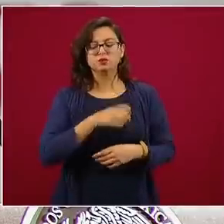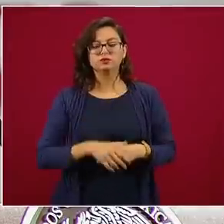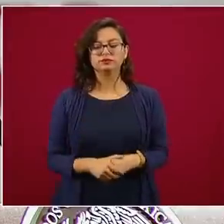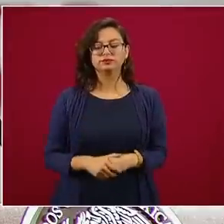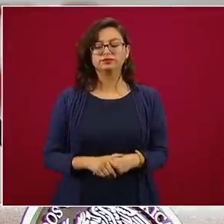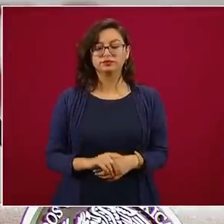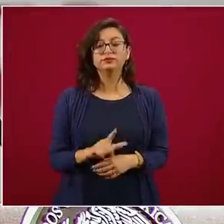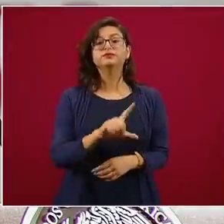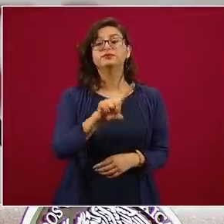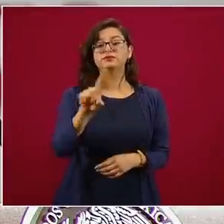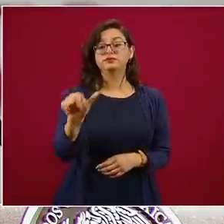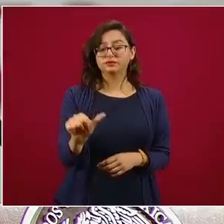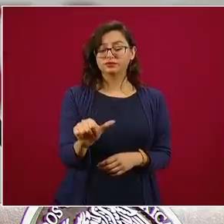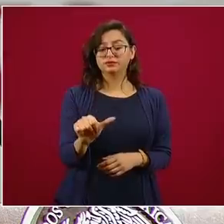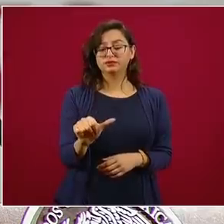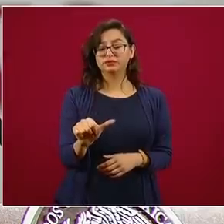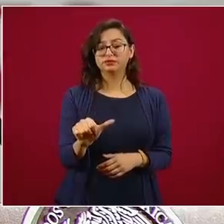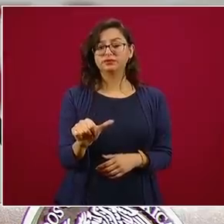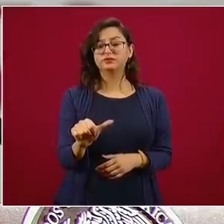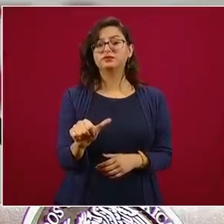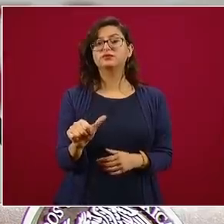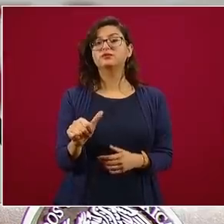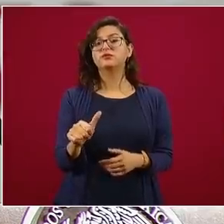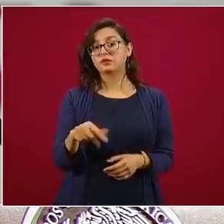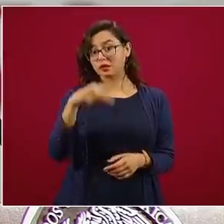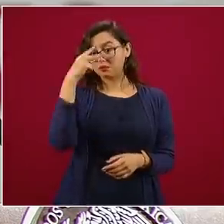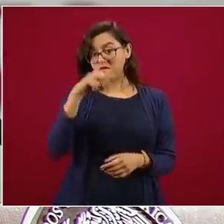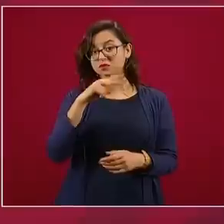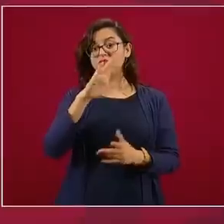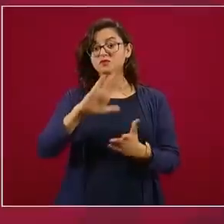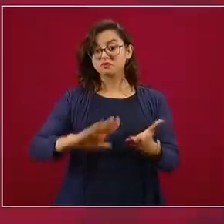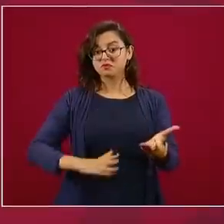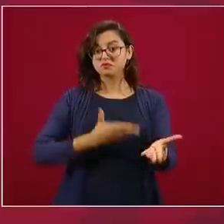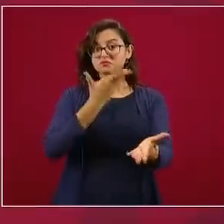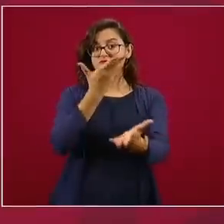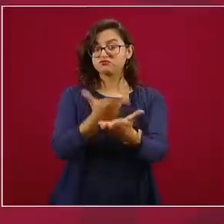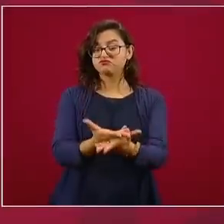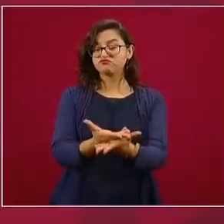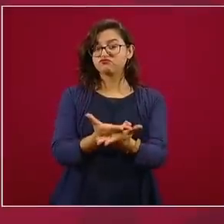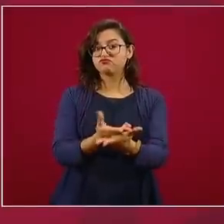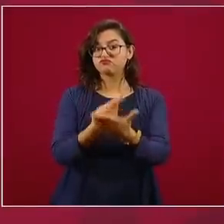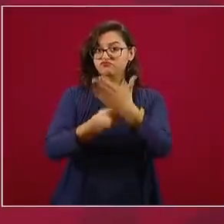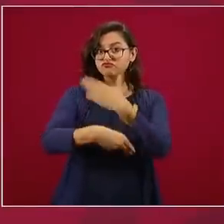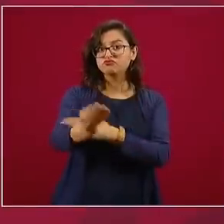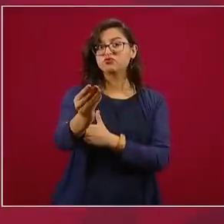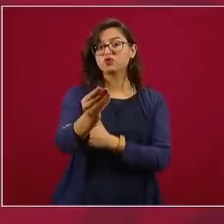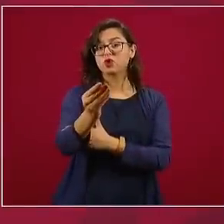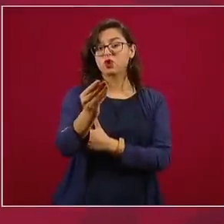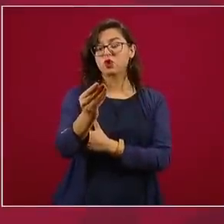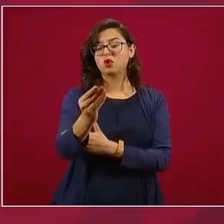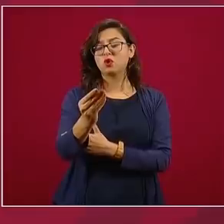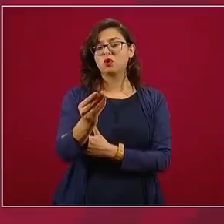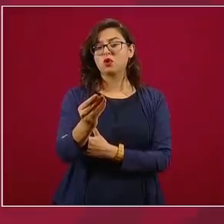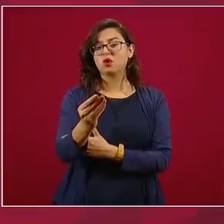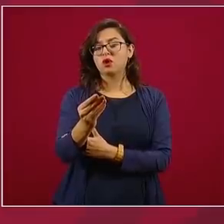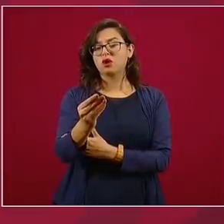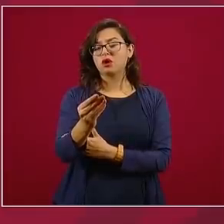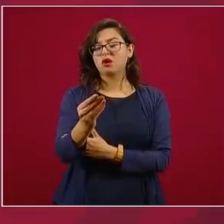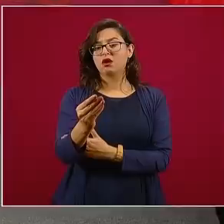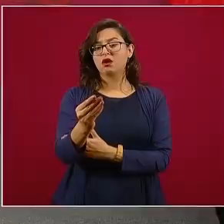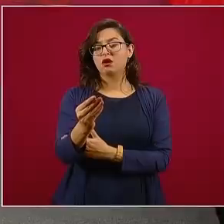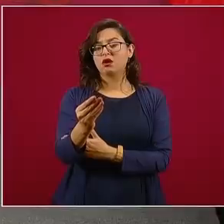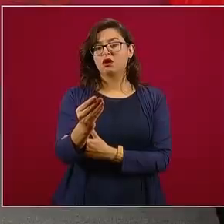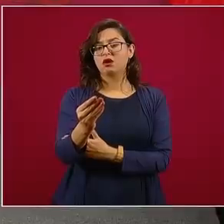dijo, México presentó un acuerdo, un punto de